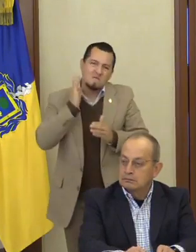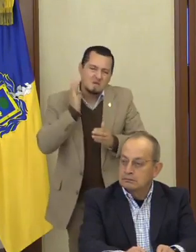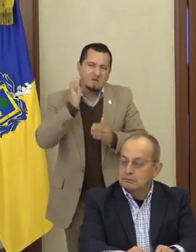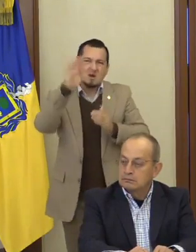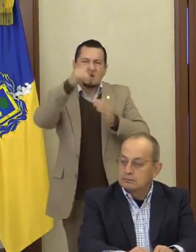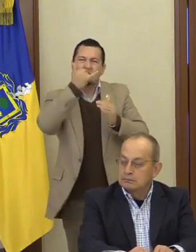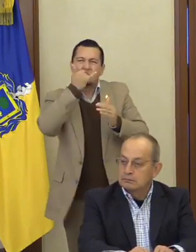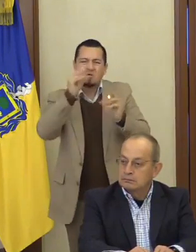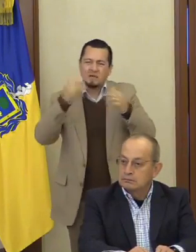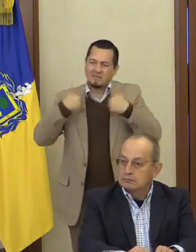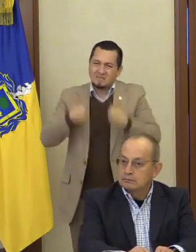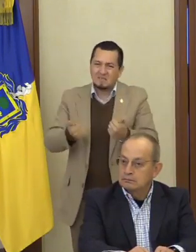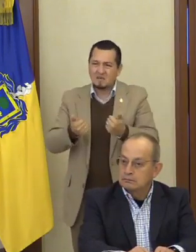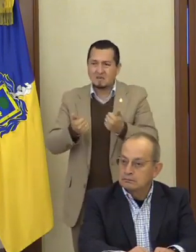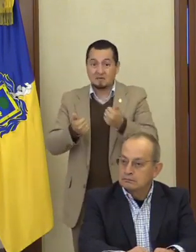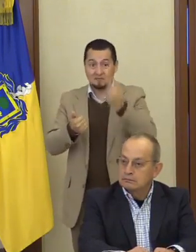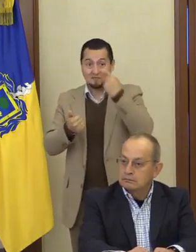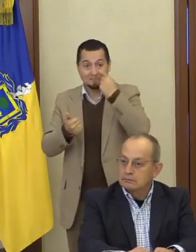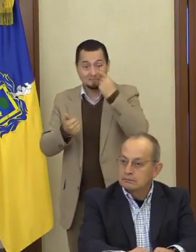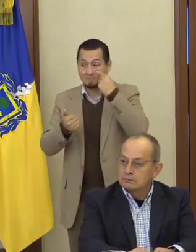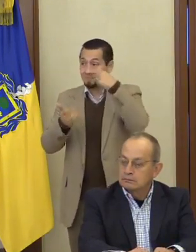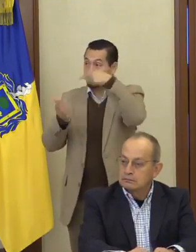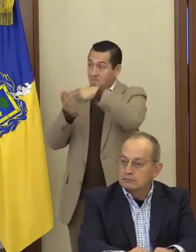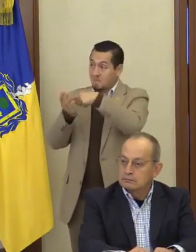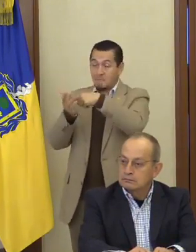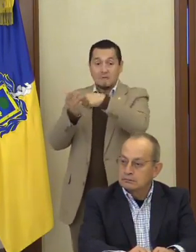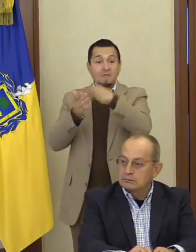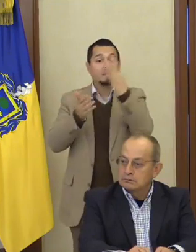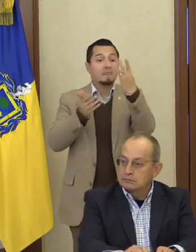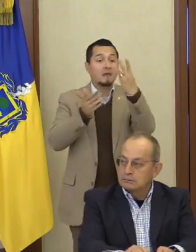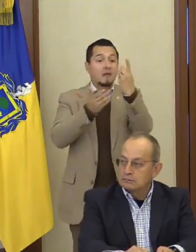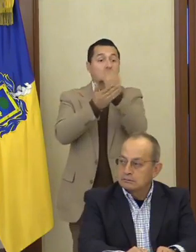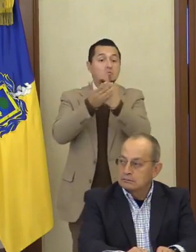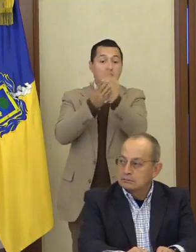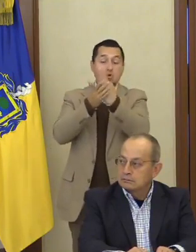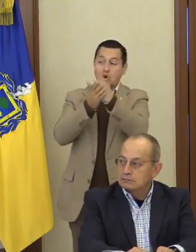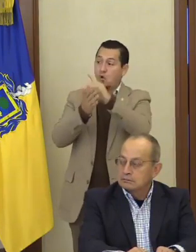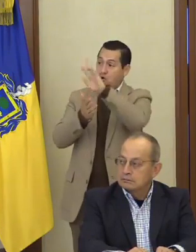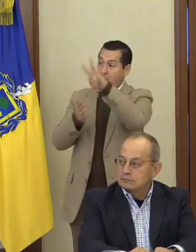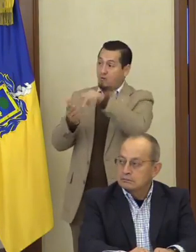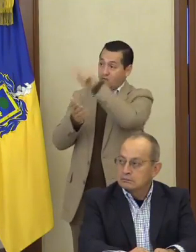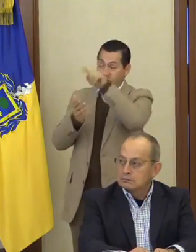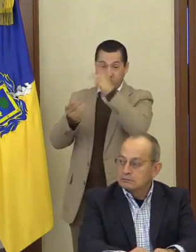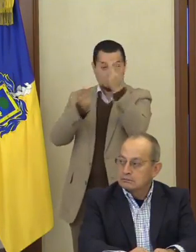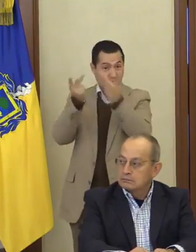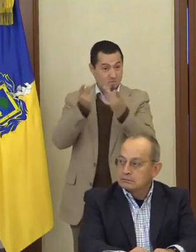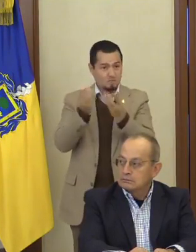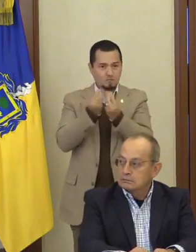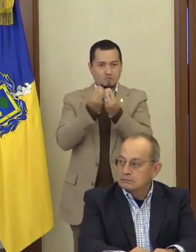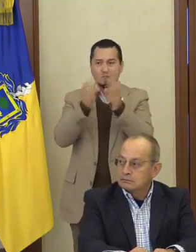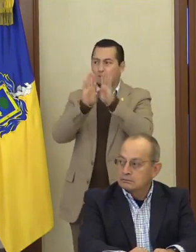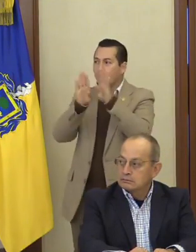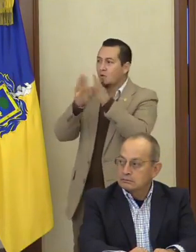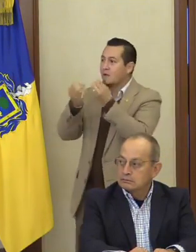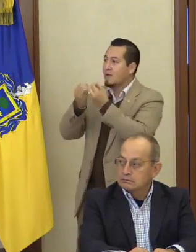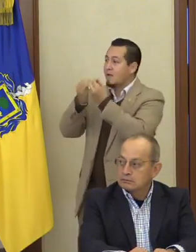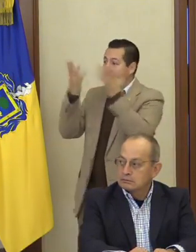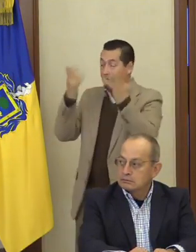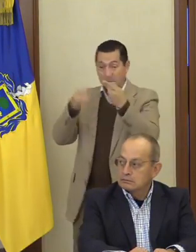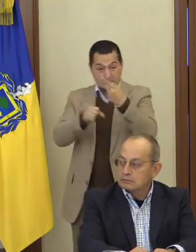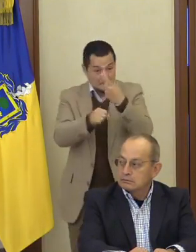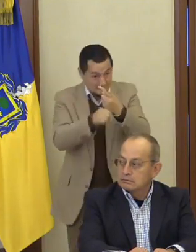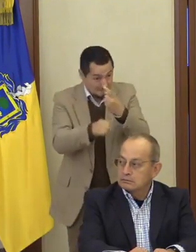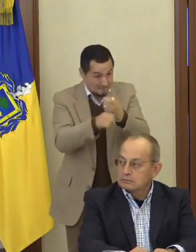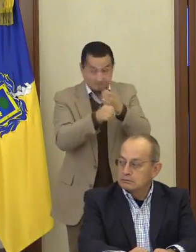los números. Fíjense, estas tres gráficas son, me parece, muy claras. La primera,